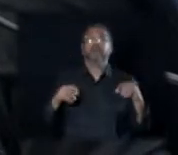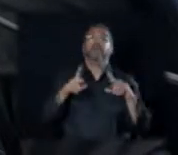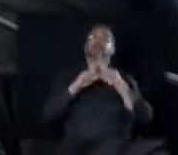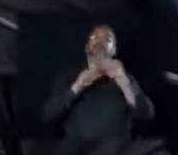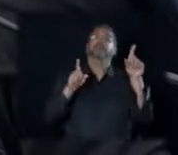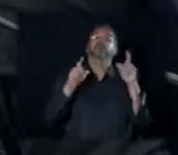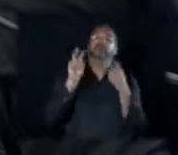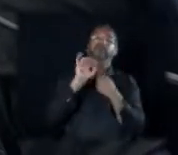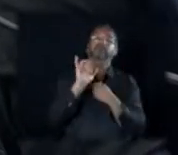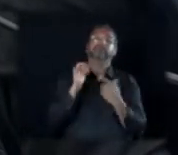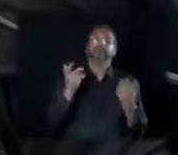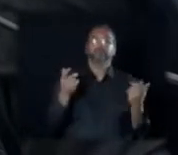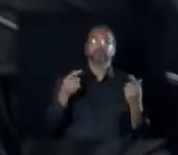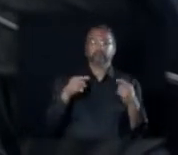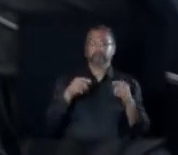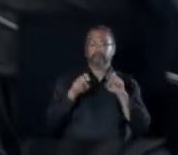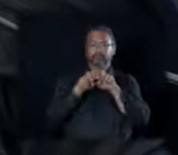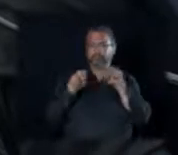que...